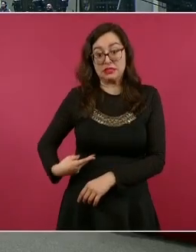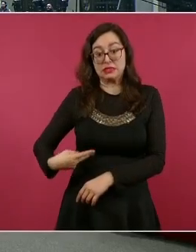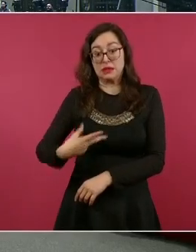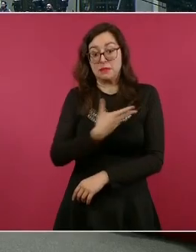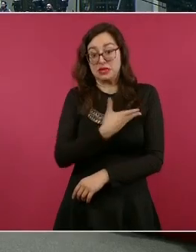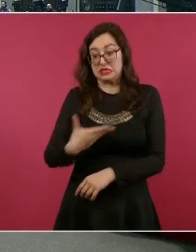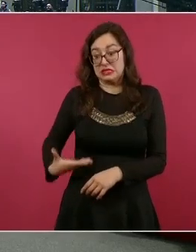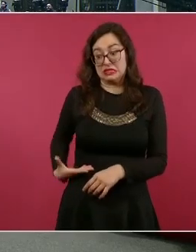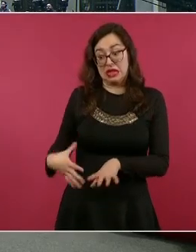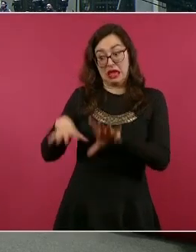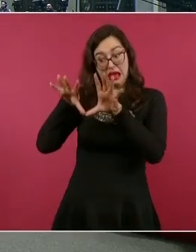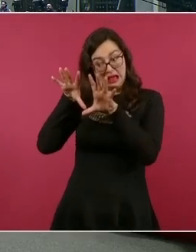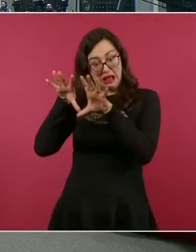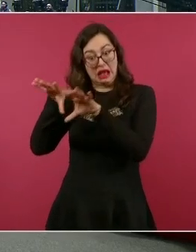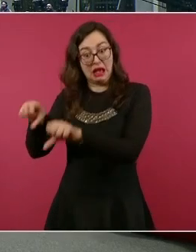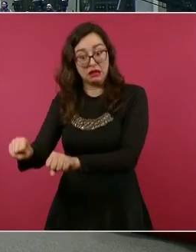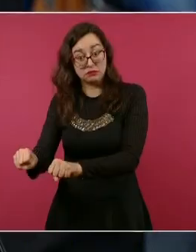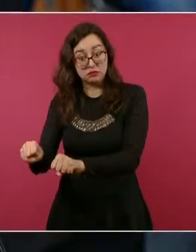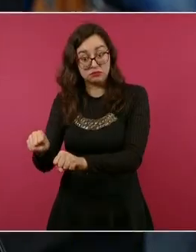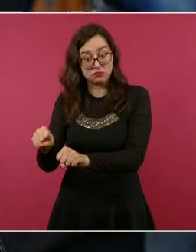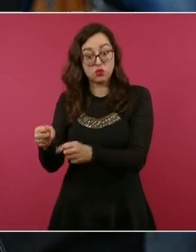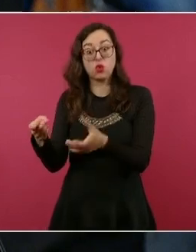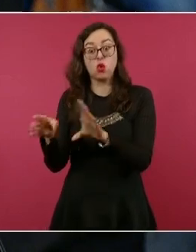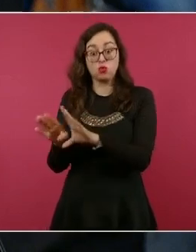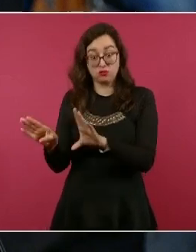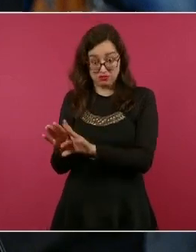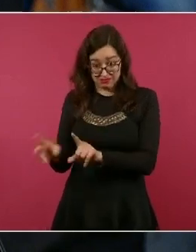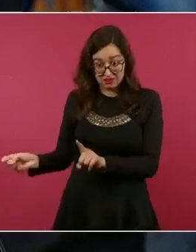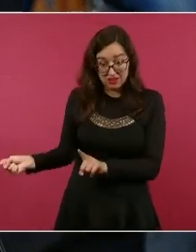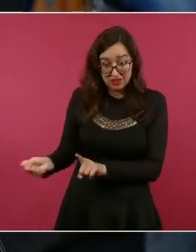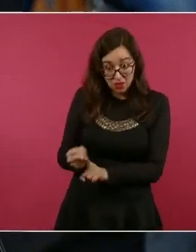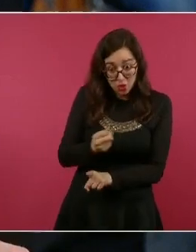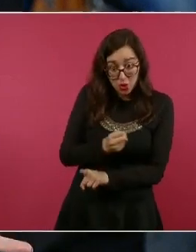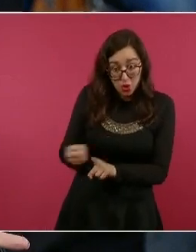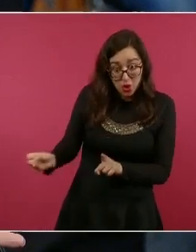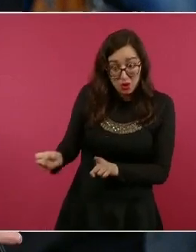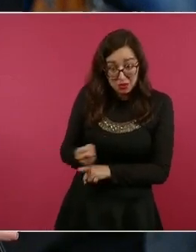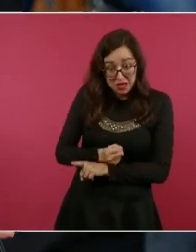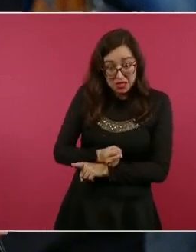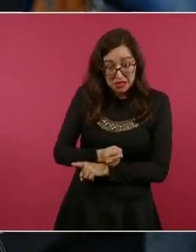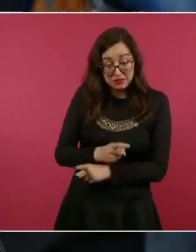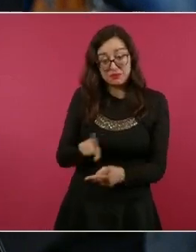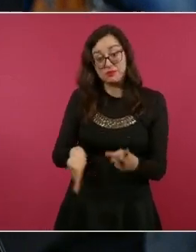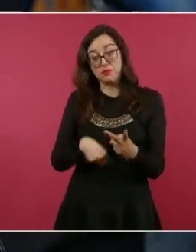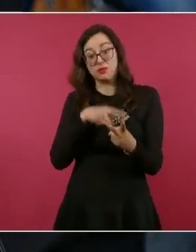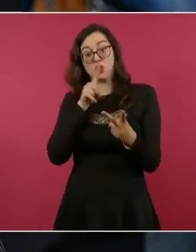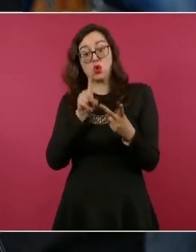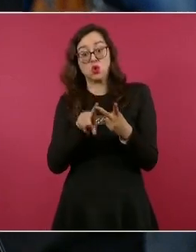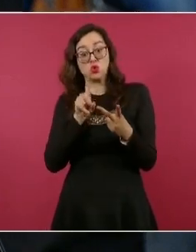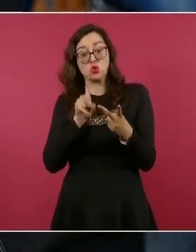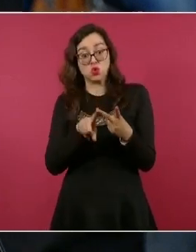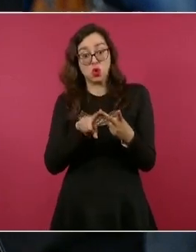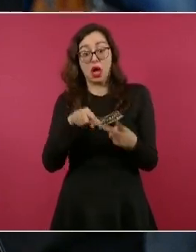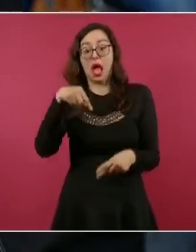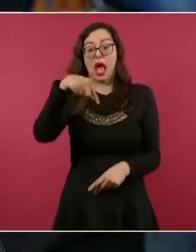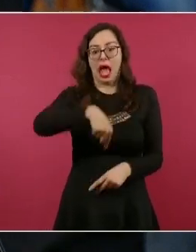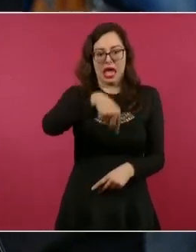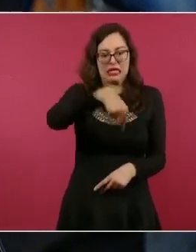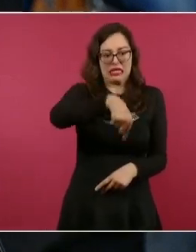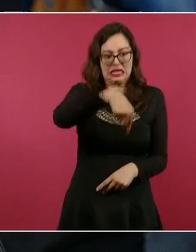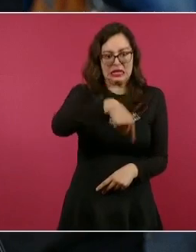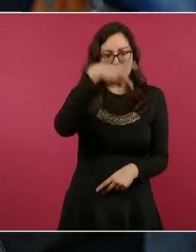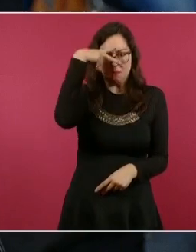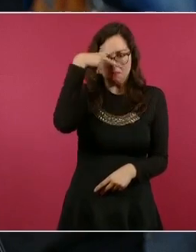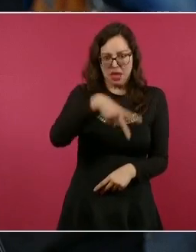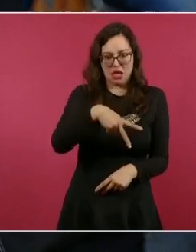sufre agresión. Dos, ¿qué ha pasado con el personal que estaba aquí encargado del despacho de la Embajada de Ecuador